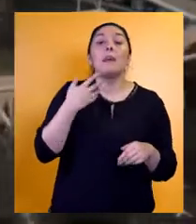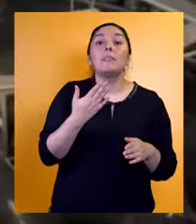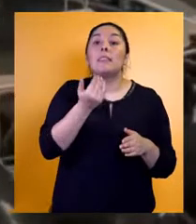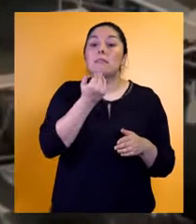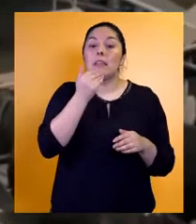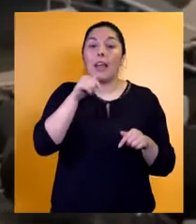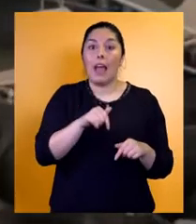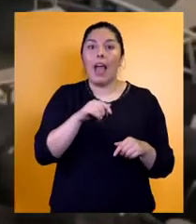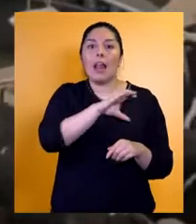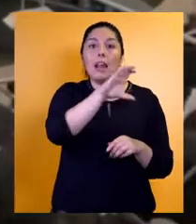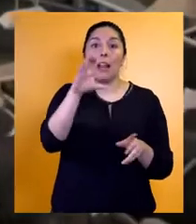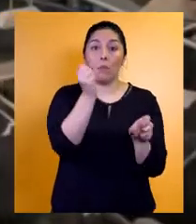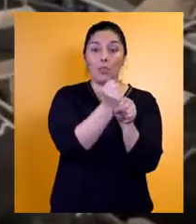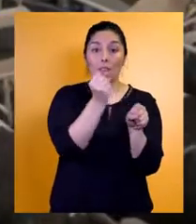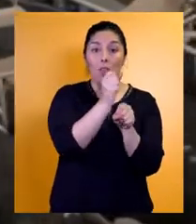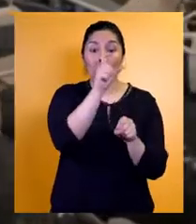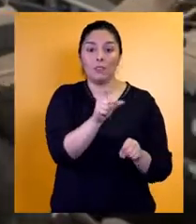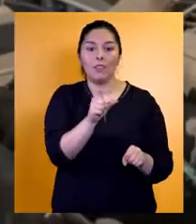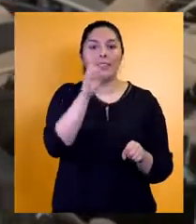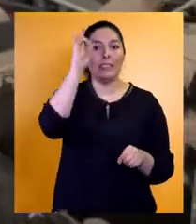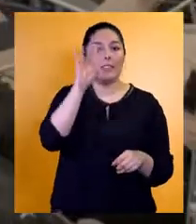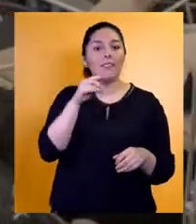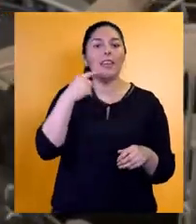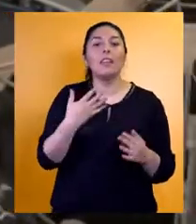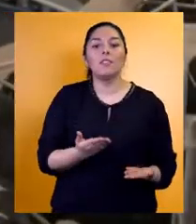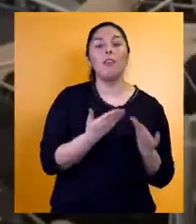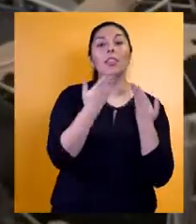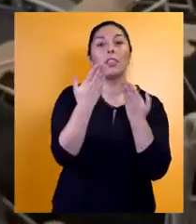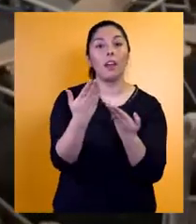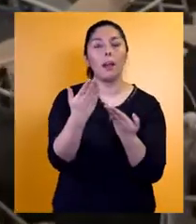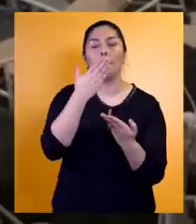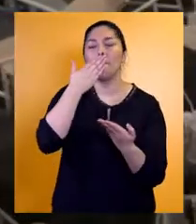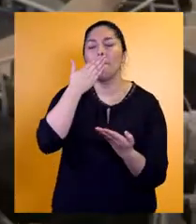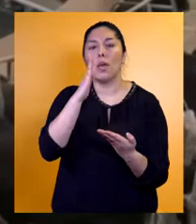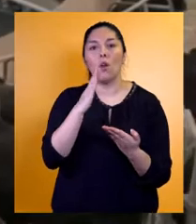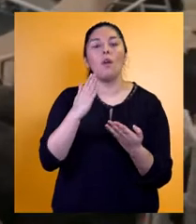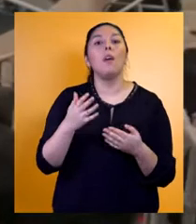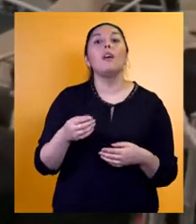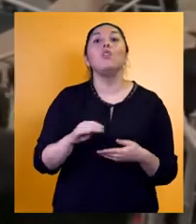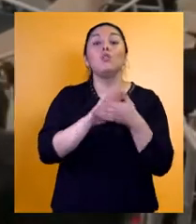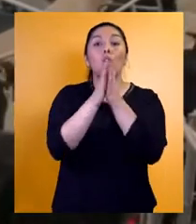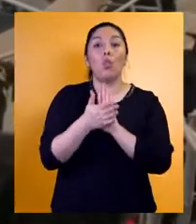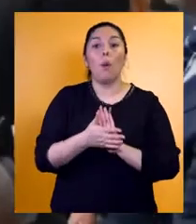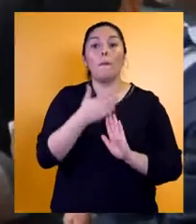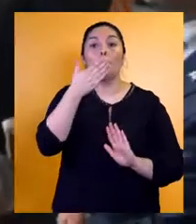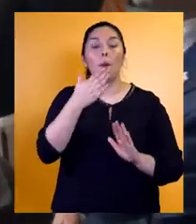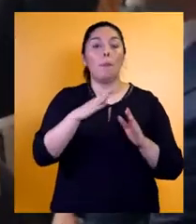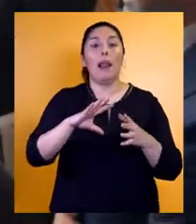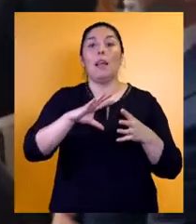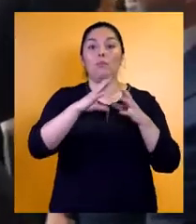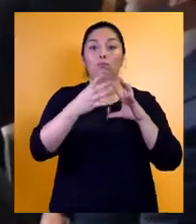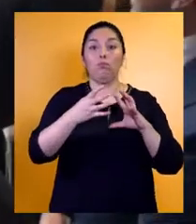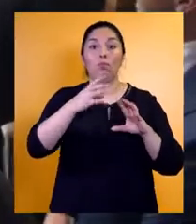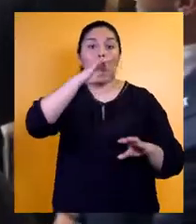los agropecuarios obtener una mejor calidad del producto, garantizando un material apto, que genera no solo beneficios económicos al productor